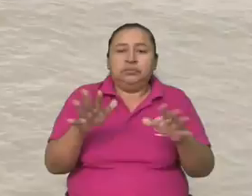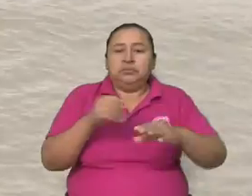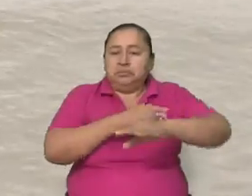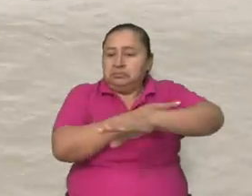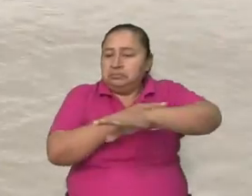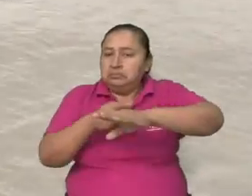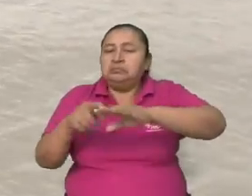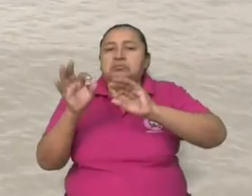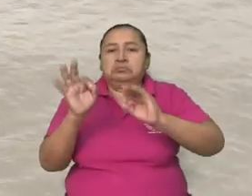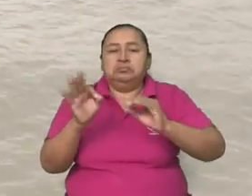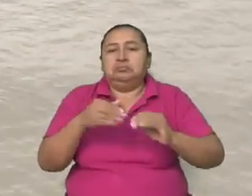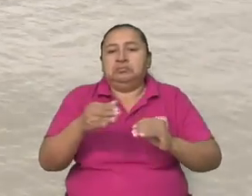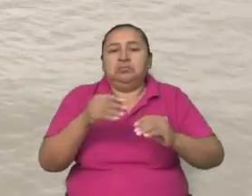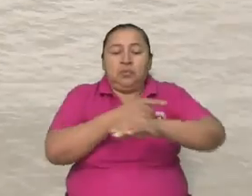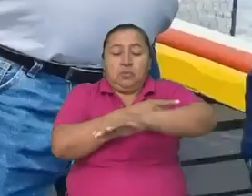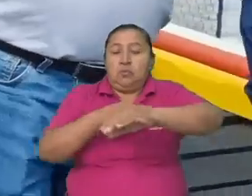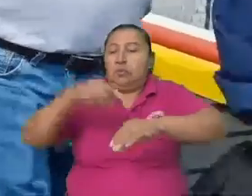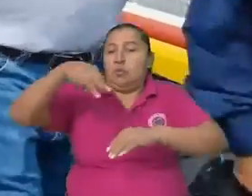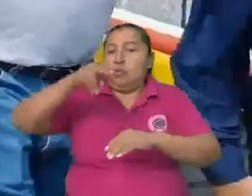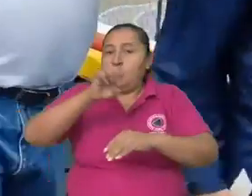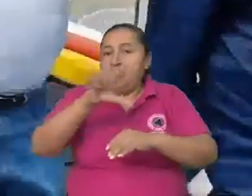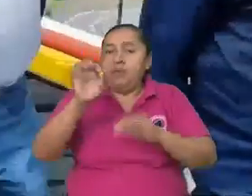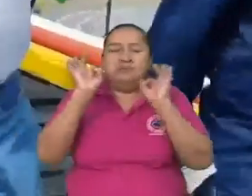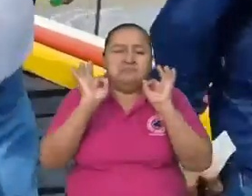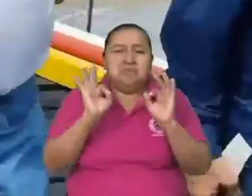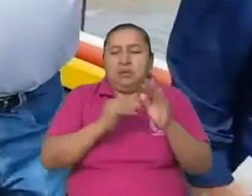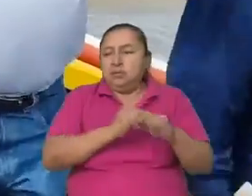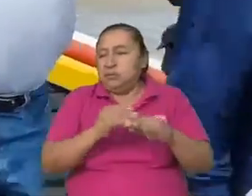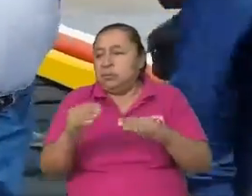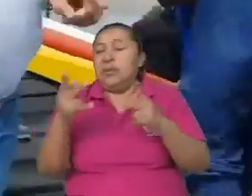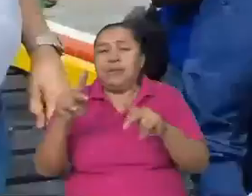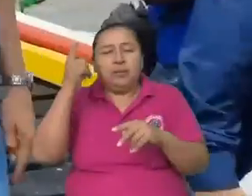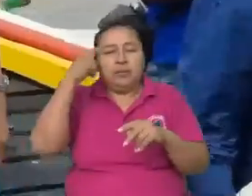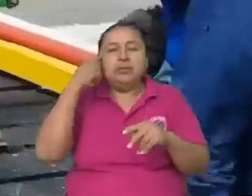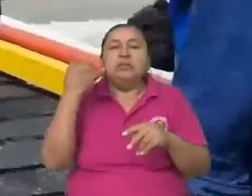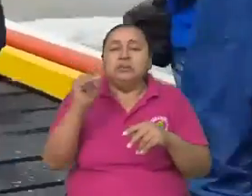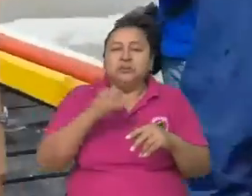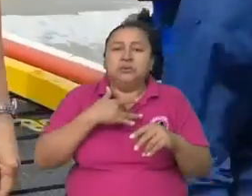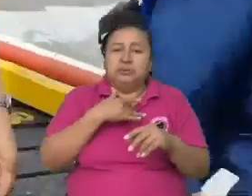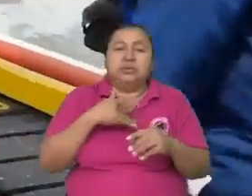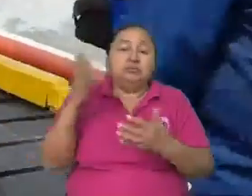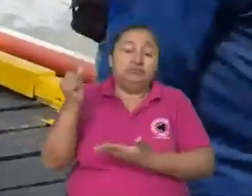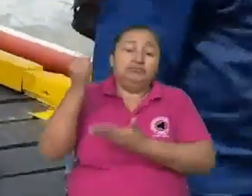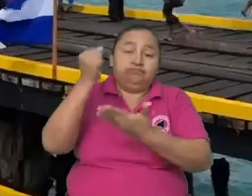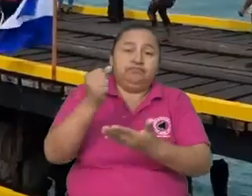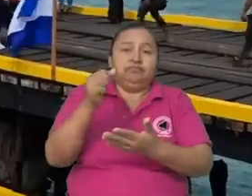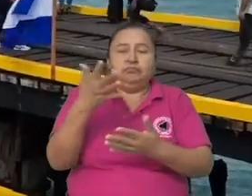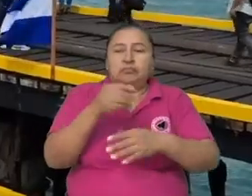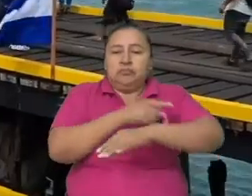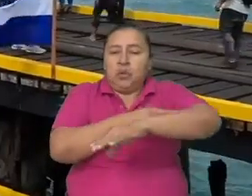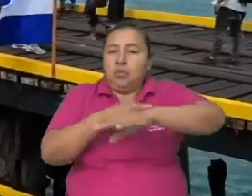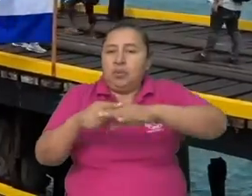puerto bien, un muelle bien hecho, pero consideramos que es necesario hacer una inversión en un muelle